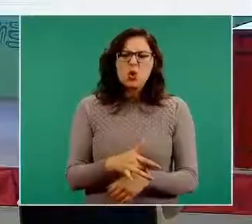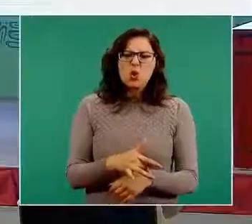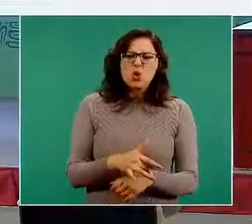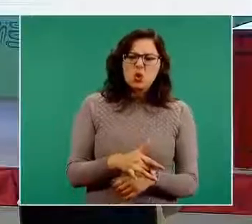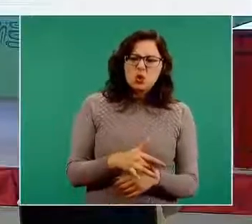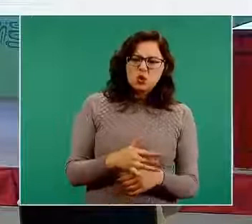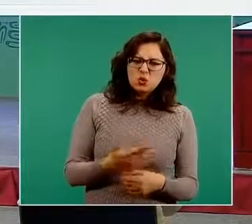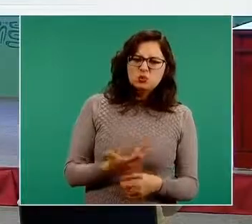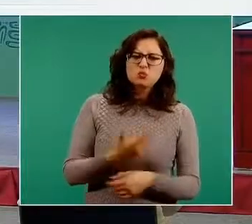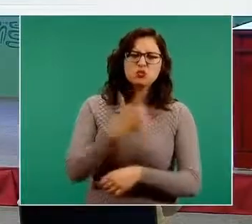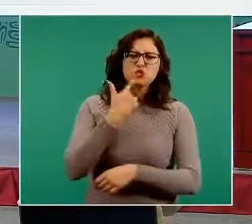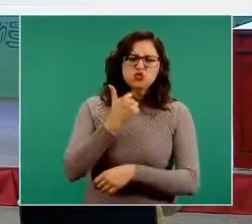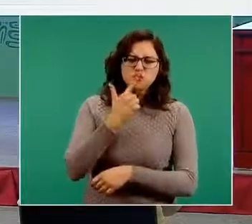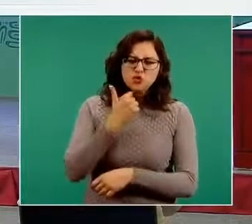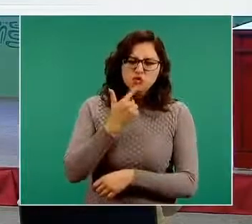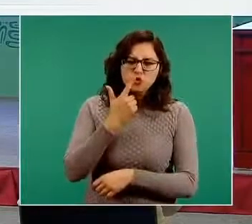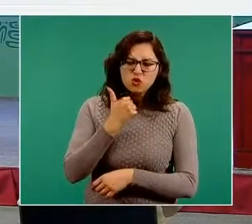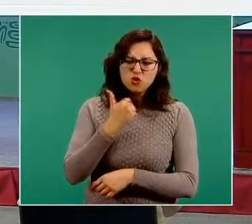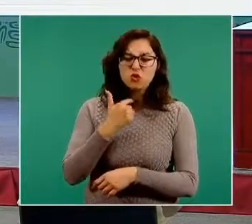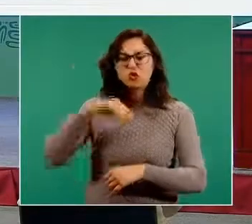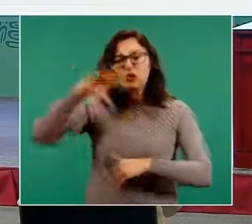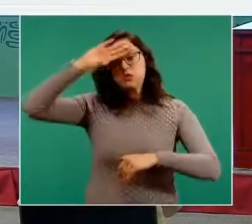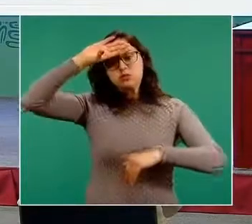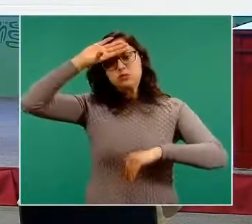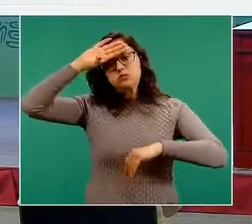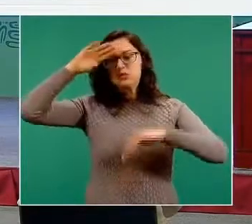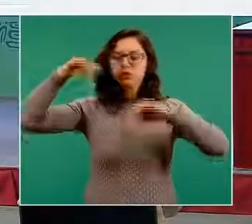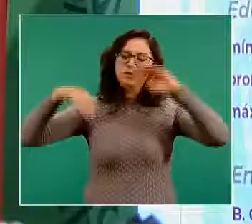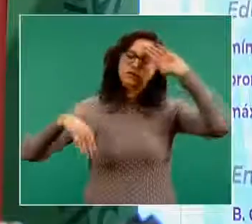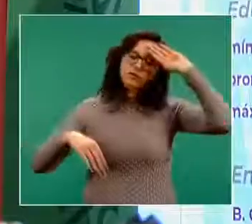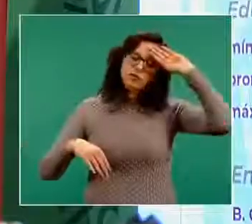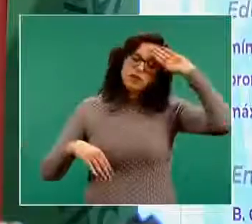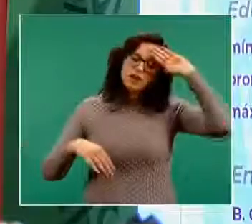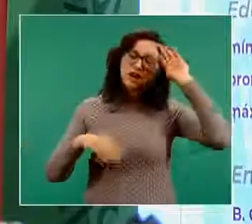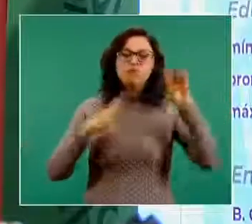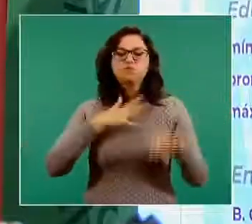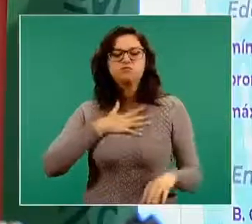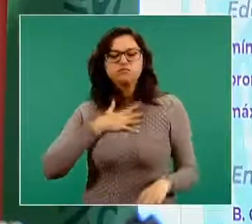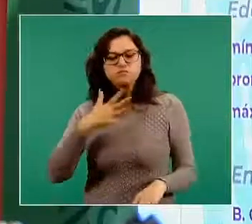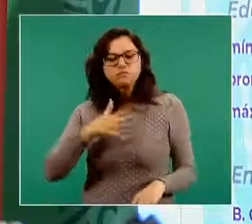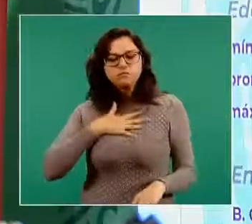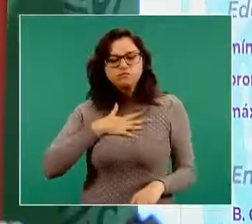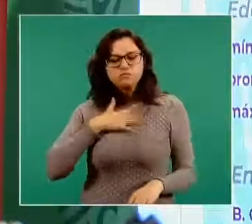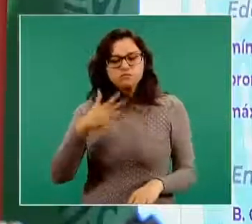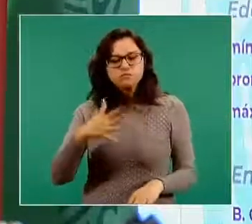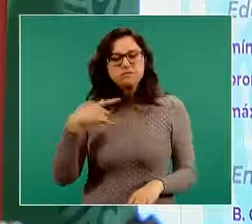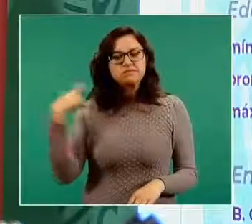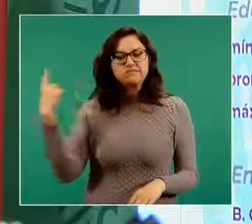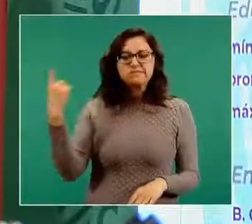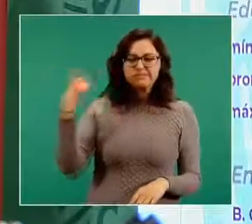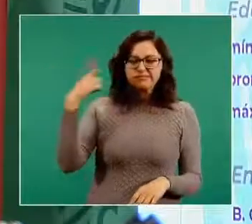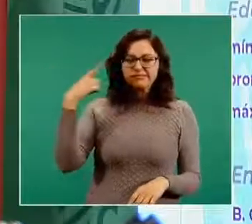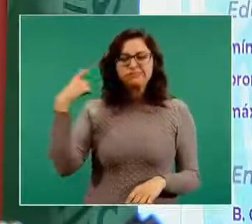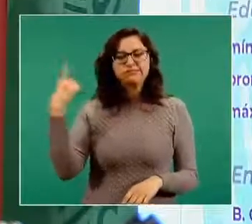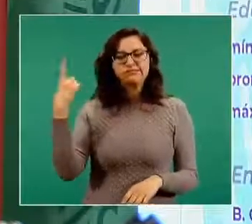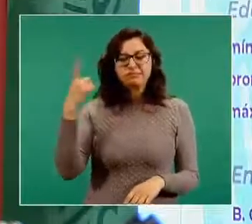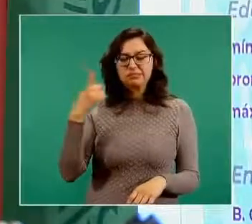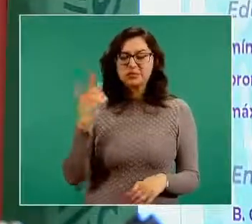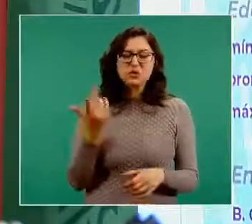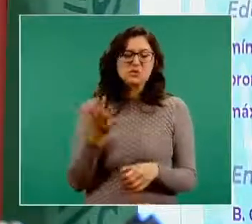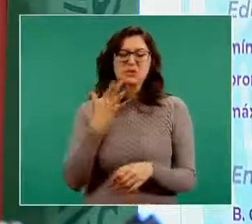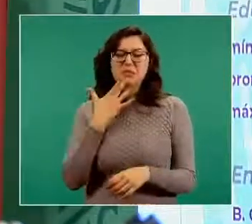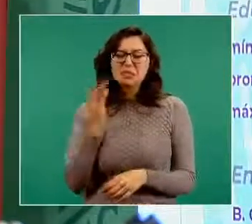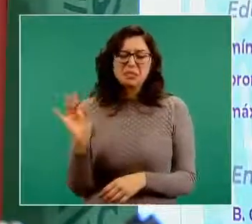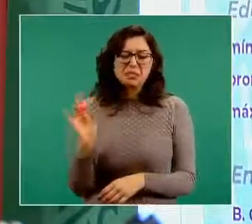a veces enrojecimiento, a veces fiebre, a veces náusea, a veces mareo y otros síntomas que se